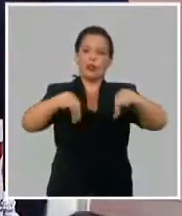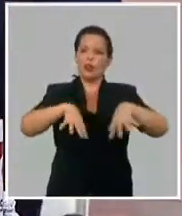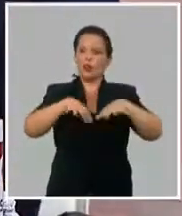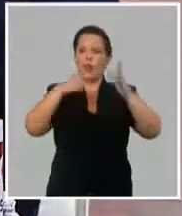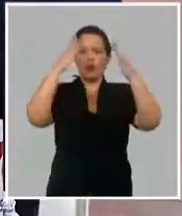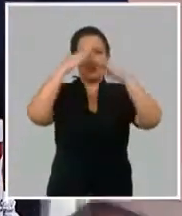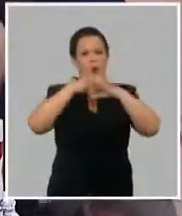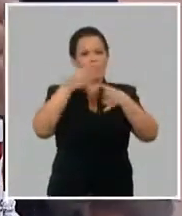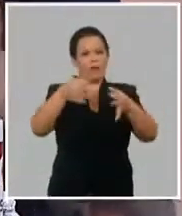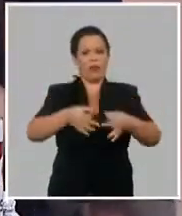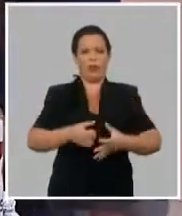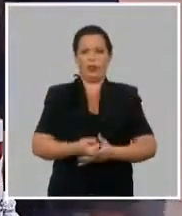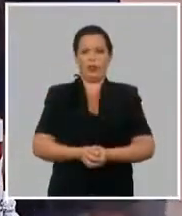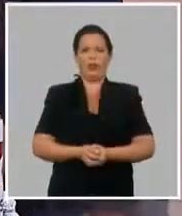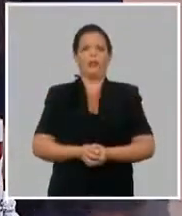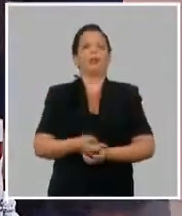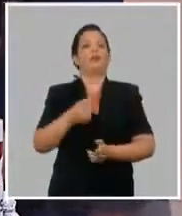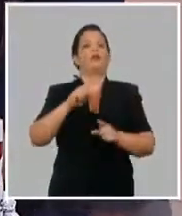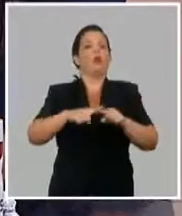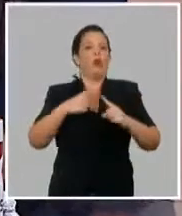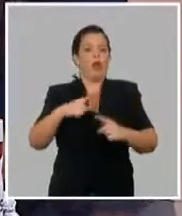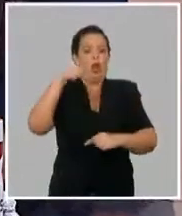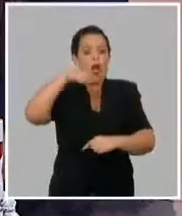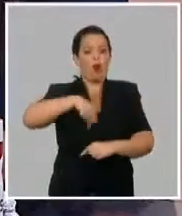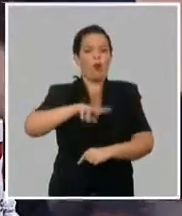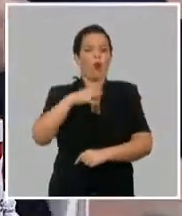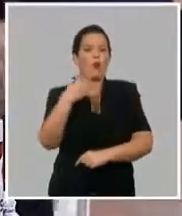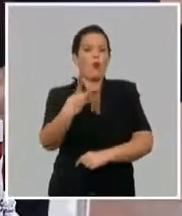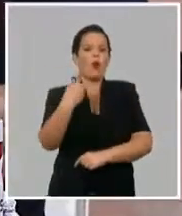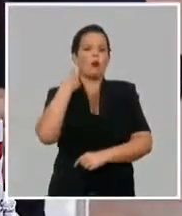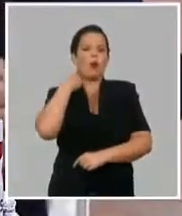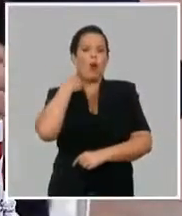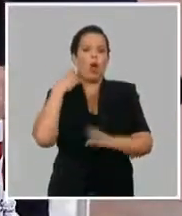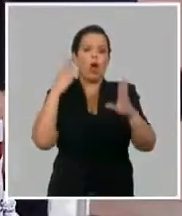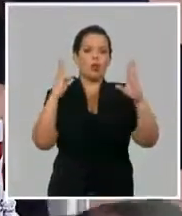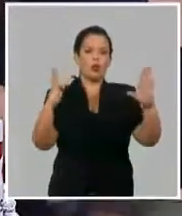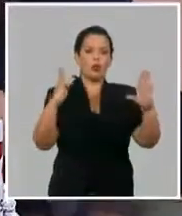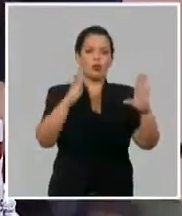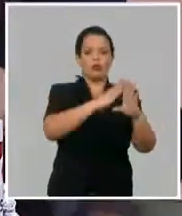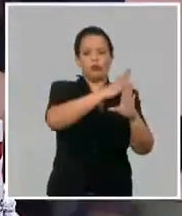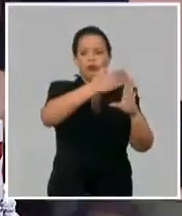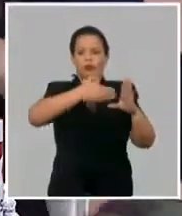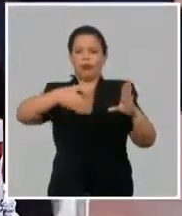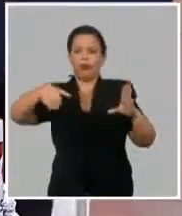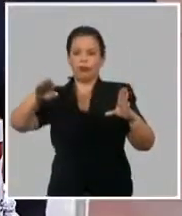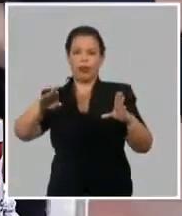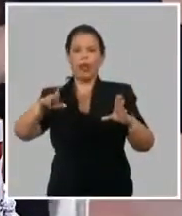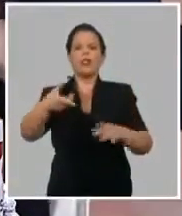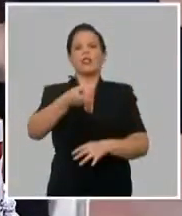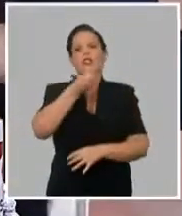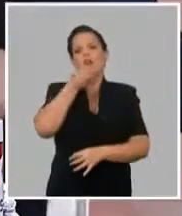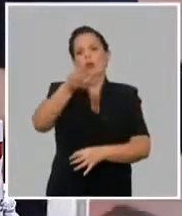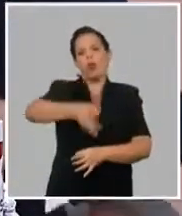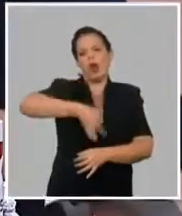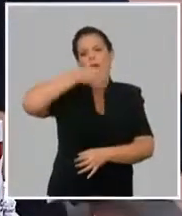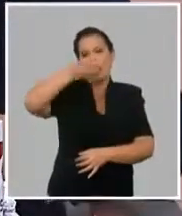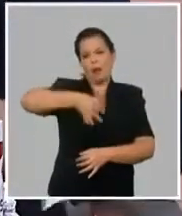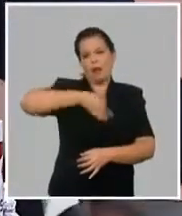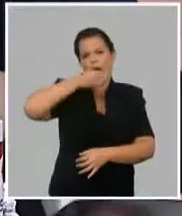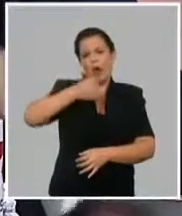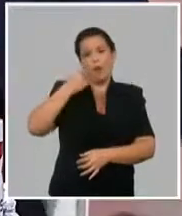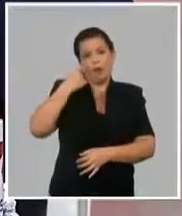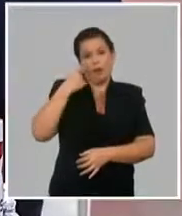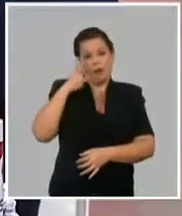pero estamos hablando cuatro años después y se pudiera decirse seriamente para que esta historia